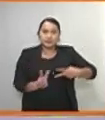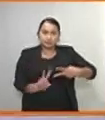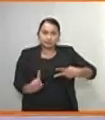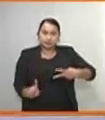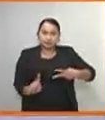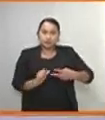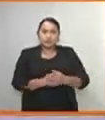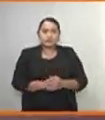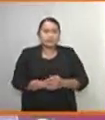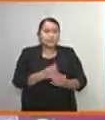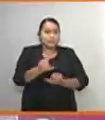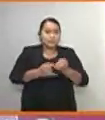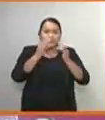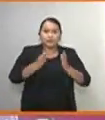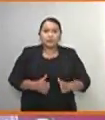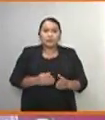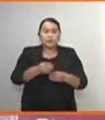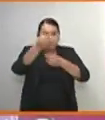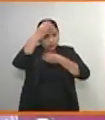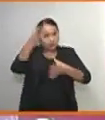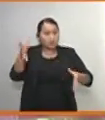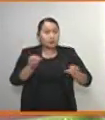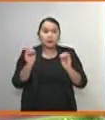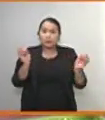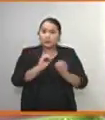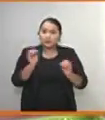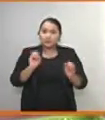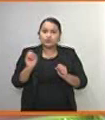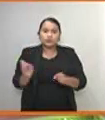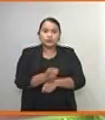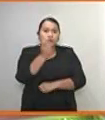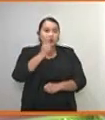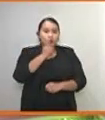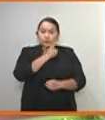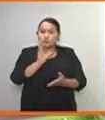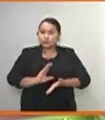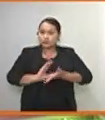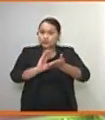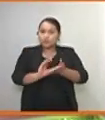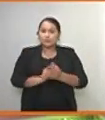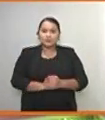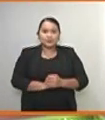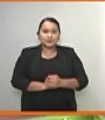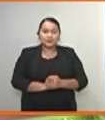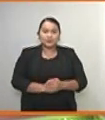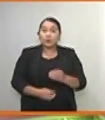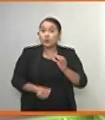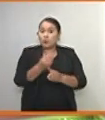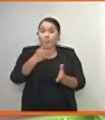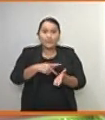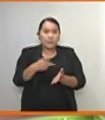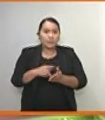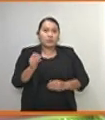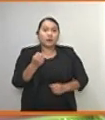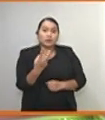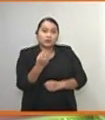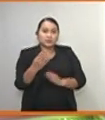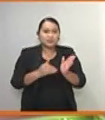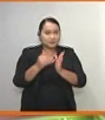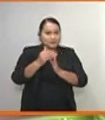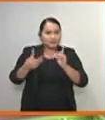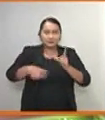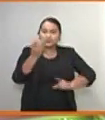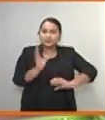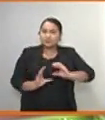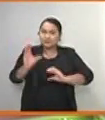21. Jugadores, te comento que no hubo ganador para nuestro Loto Super Premio. Por lo tanto, el nuevo monto está en 12 billones de lempiras con